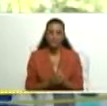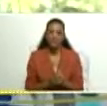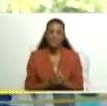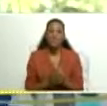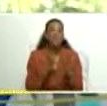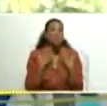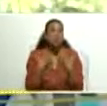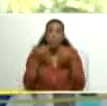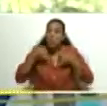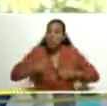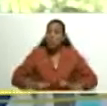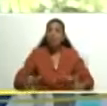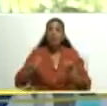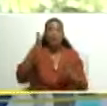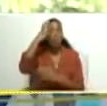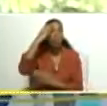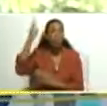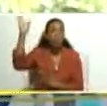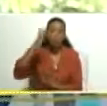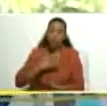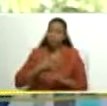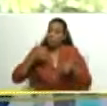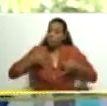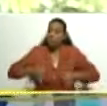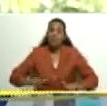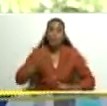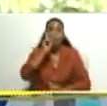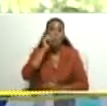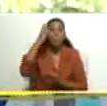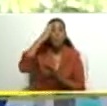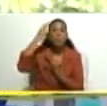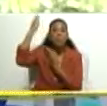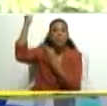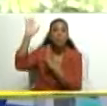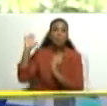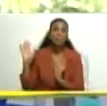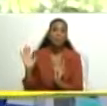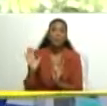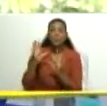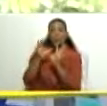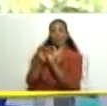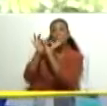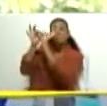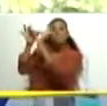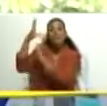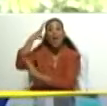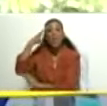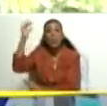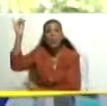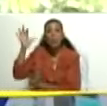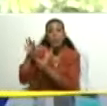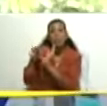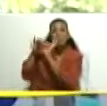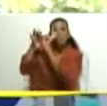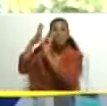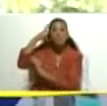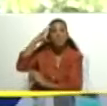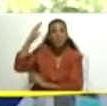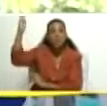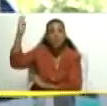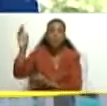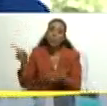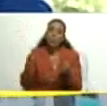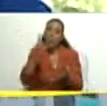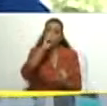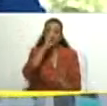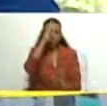Soy un hijo de Dios, soy un hombre de Dios, y como hijo de Dios estoy